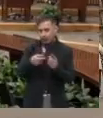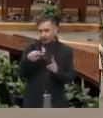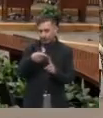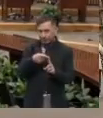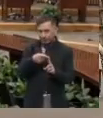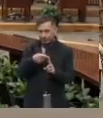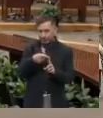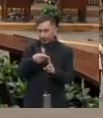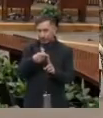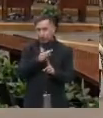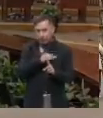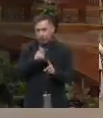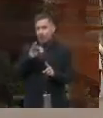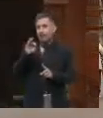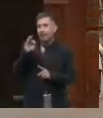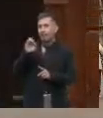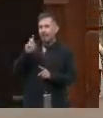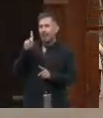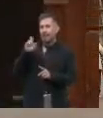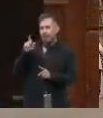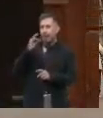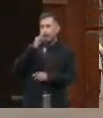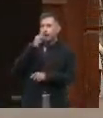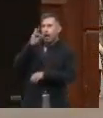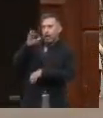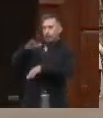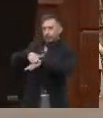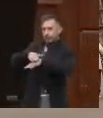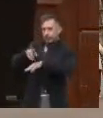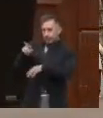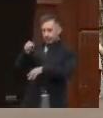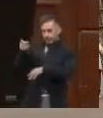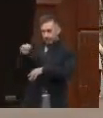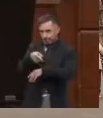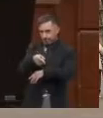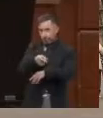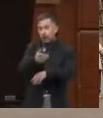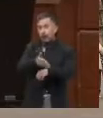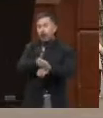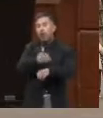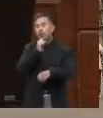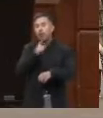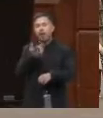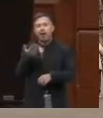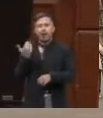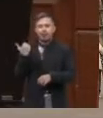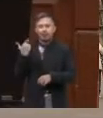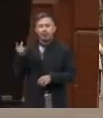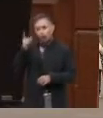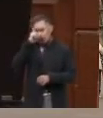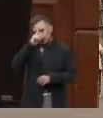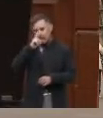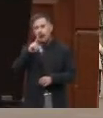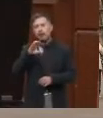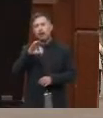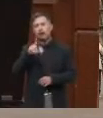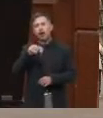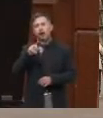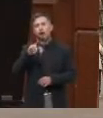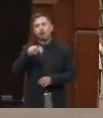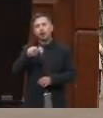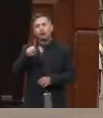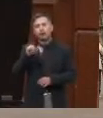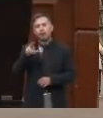de darle vista a la FEDE, más lo que ya había comentado la consejera Claudia Zaval y yo, de hacer algunos pequeños ajustes